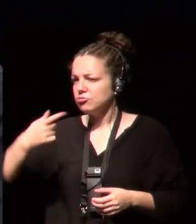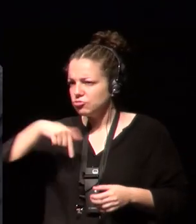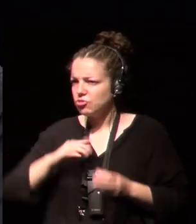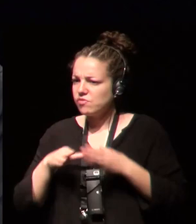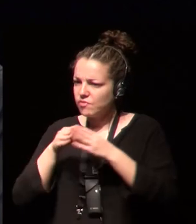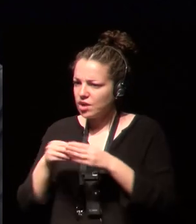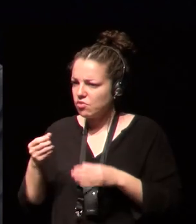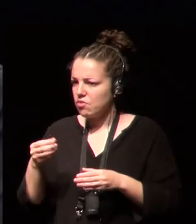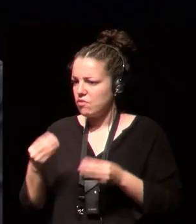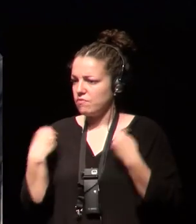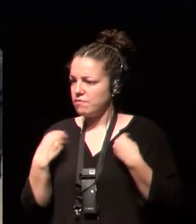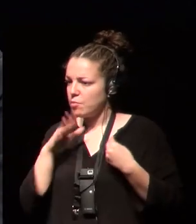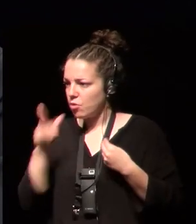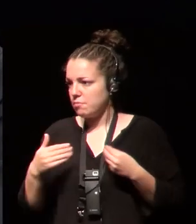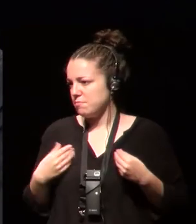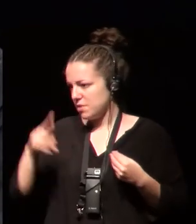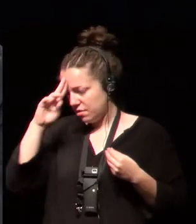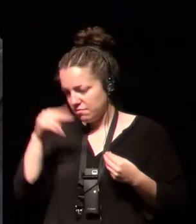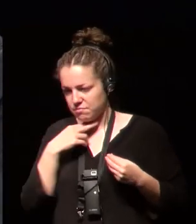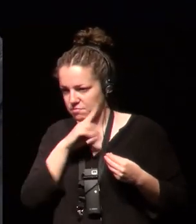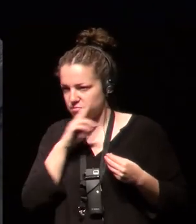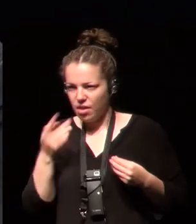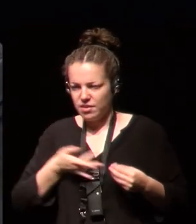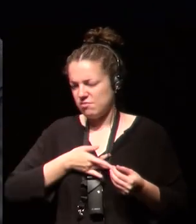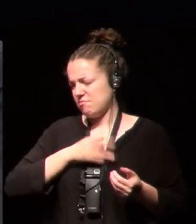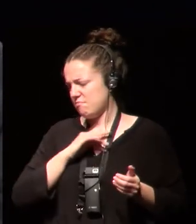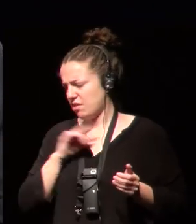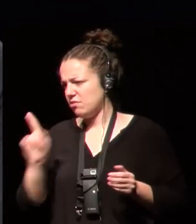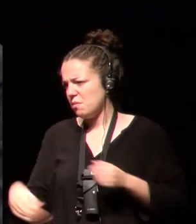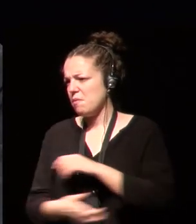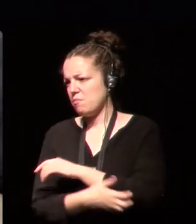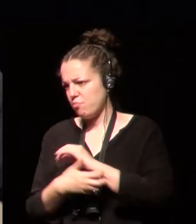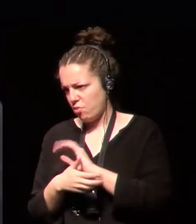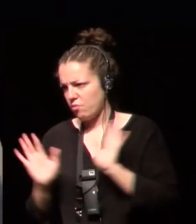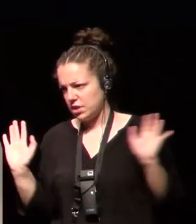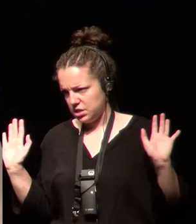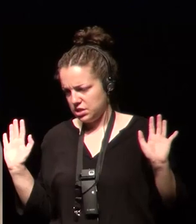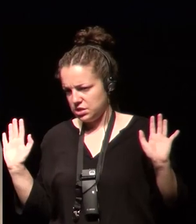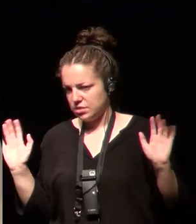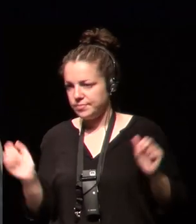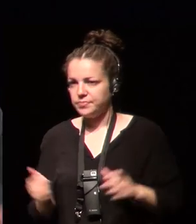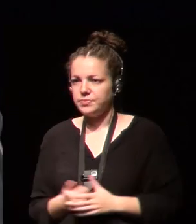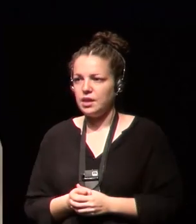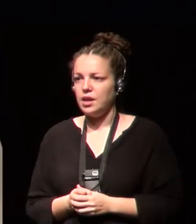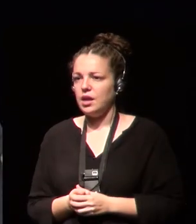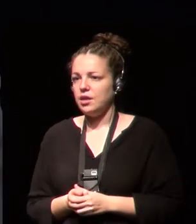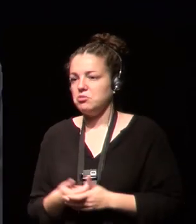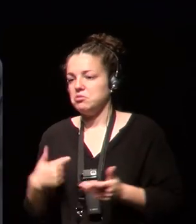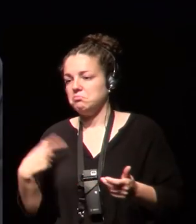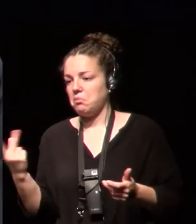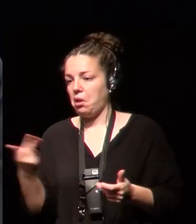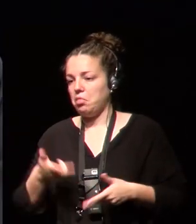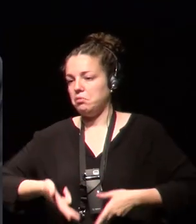súper románticos y súper pobres, así que les permitieron dejar